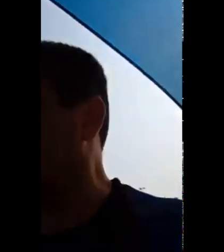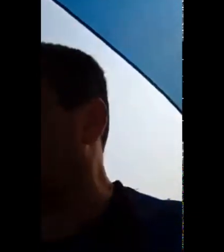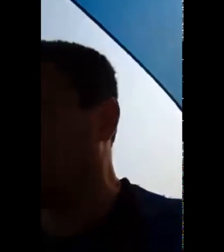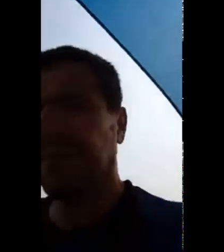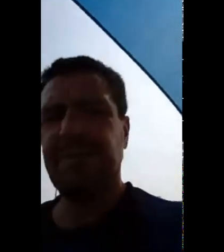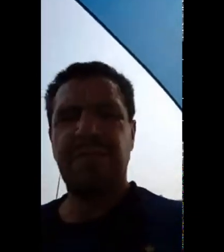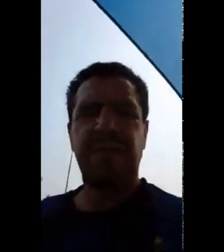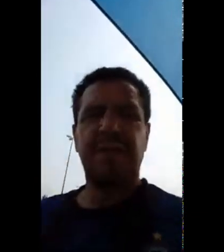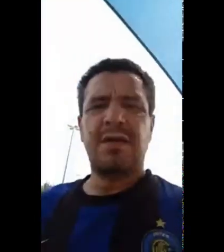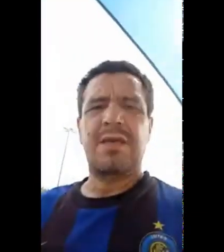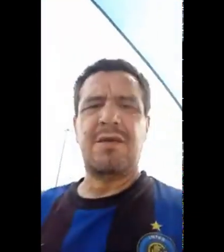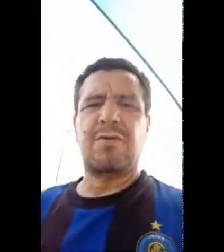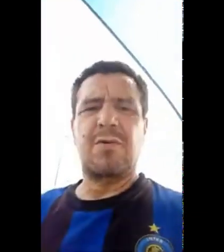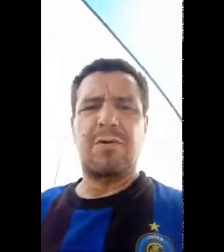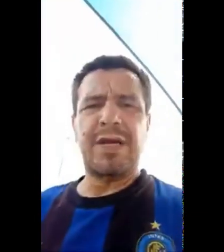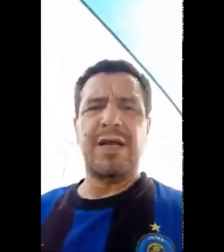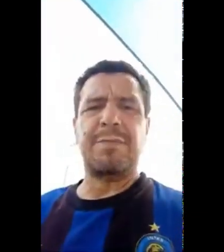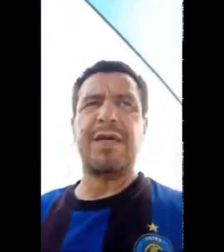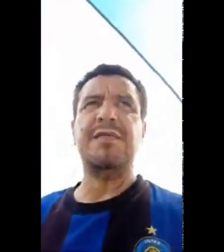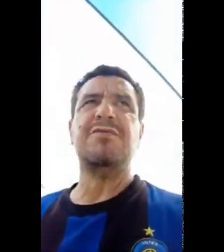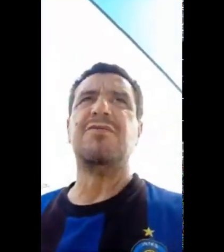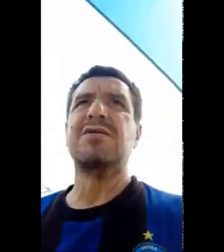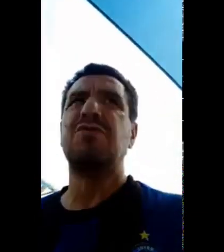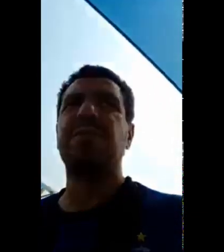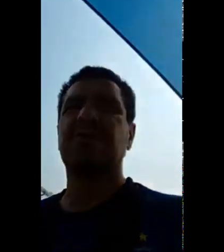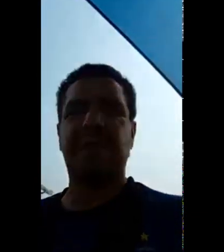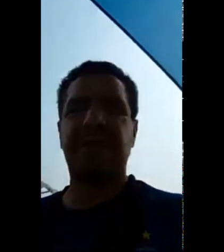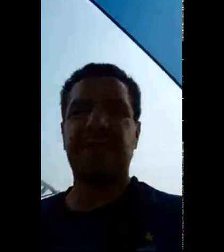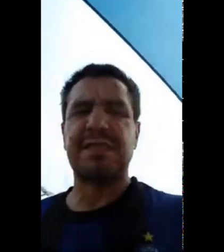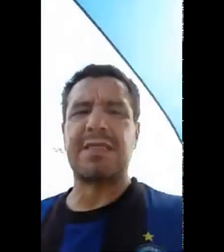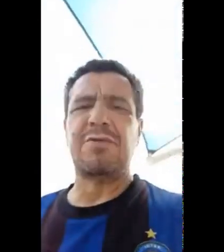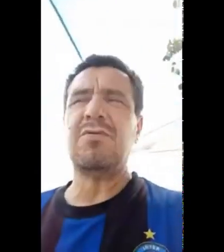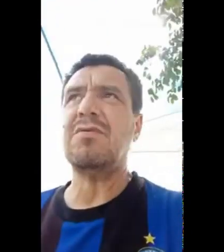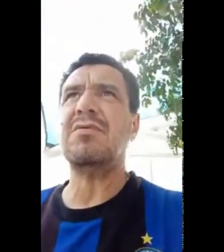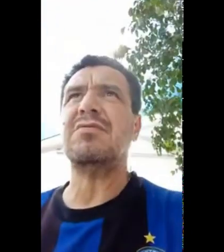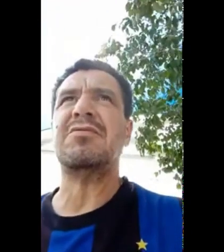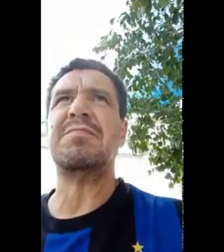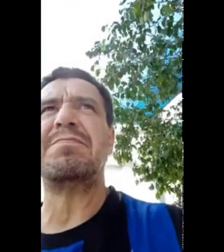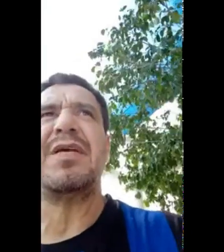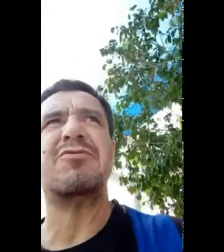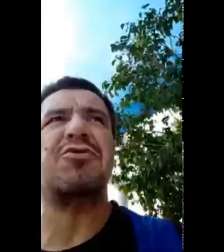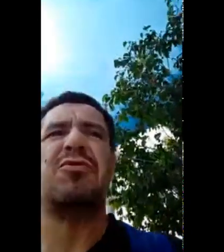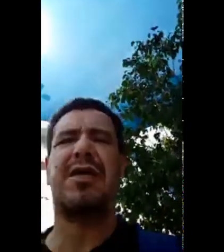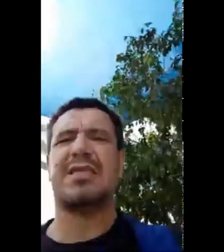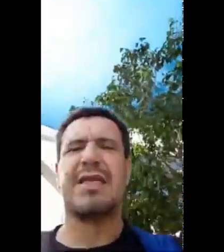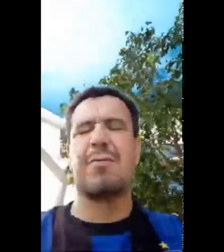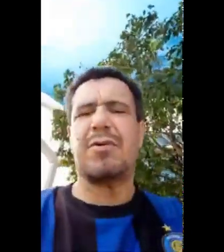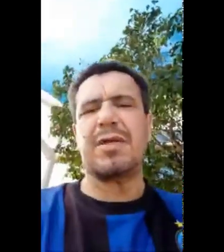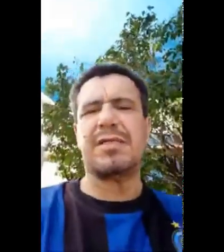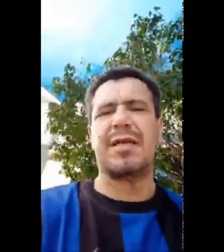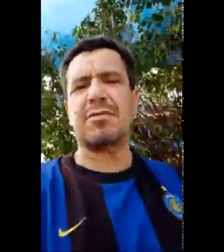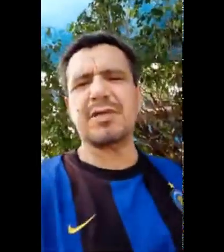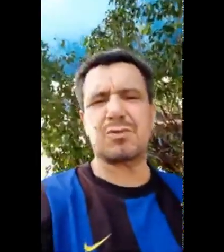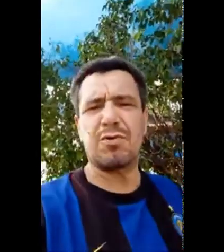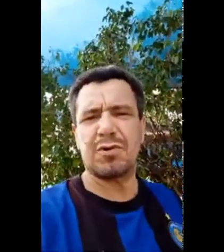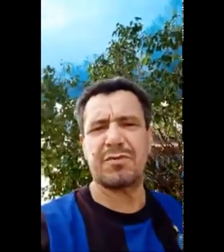sabe. Y como gobierna al país, yo creo que es un hombre totalmente resentido. Pienso yo que sería bueno que le